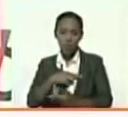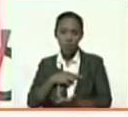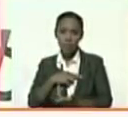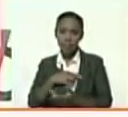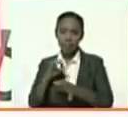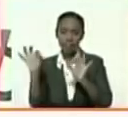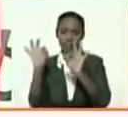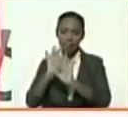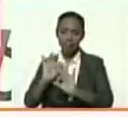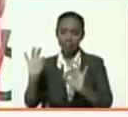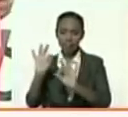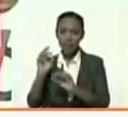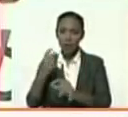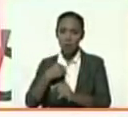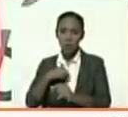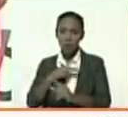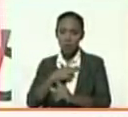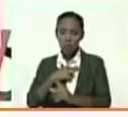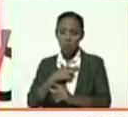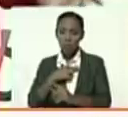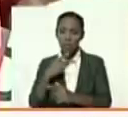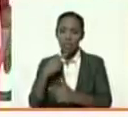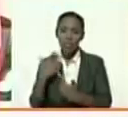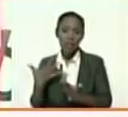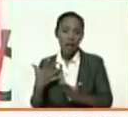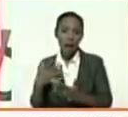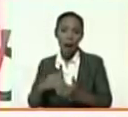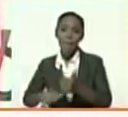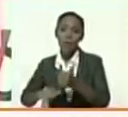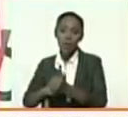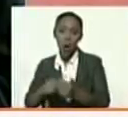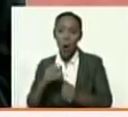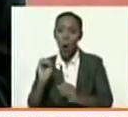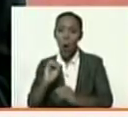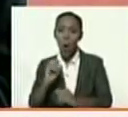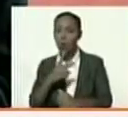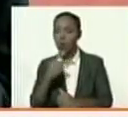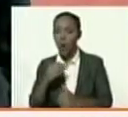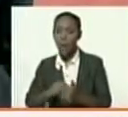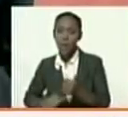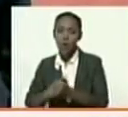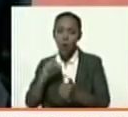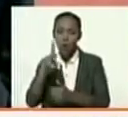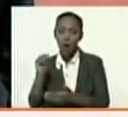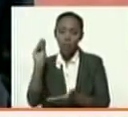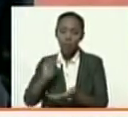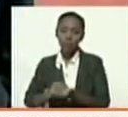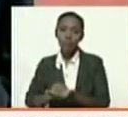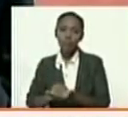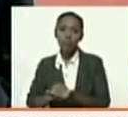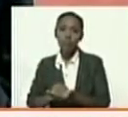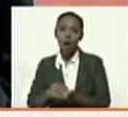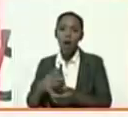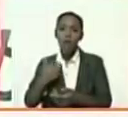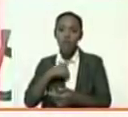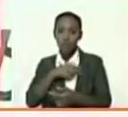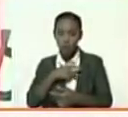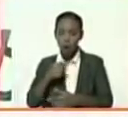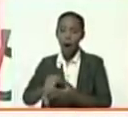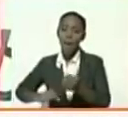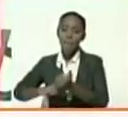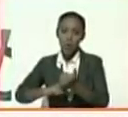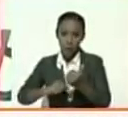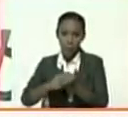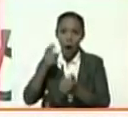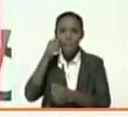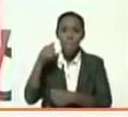para nada, eso nos inhibe de apoyar o no apoyar una posición. Nosotros en este caso apoyamos al pueblo boliviano y apoyamos